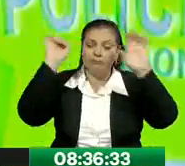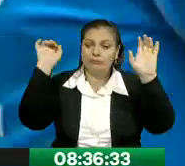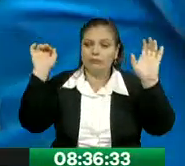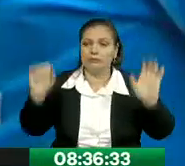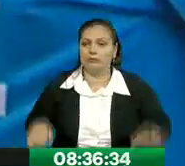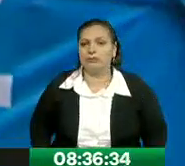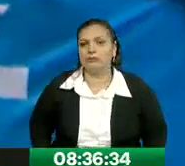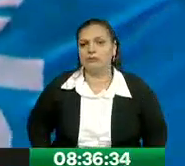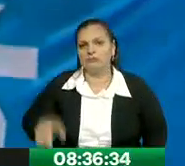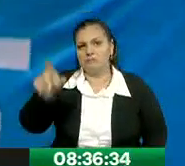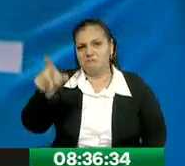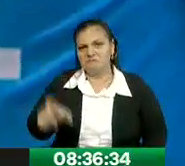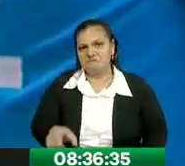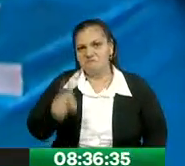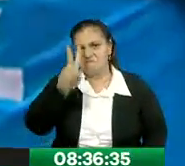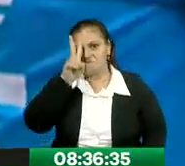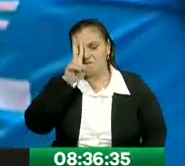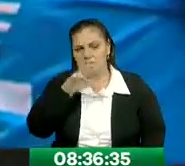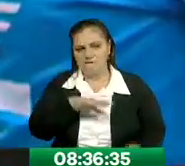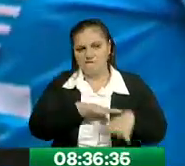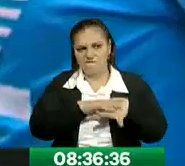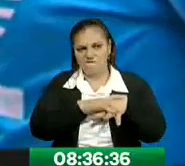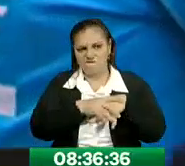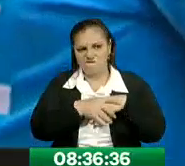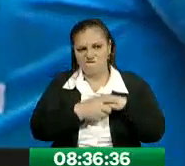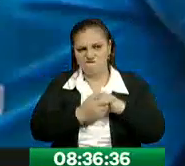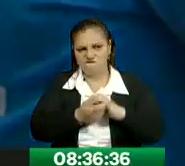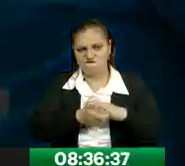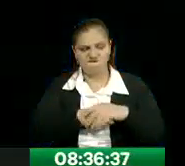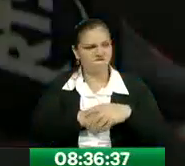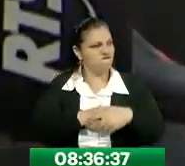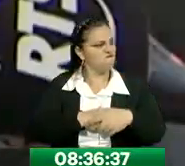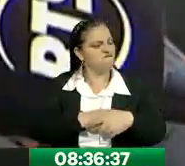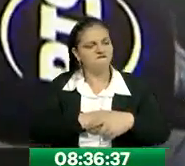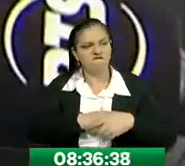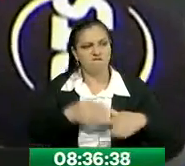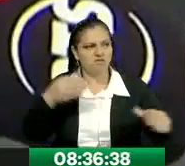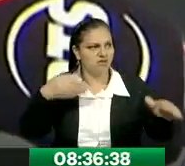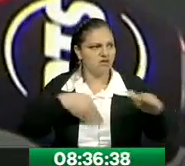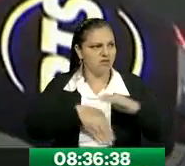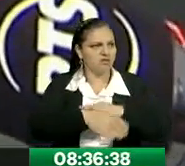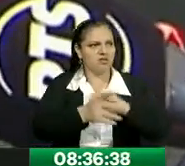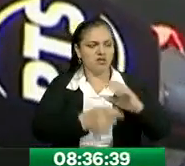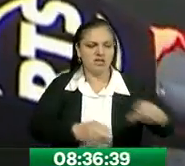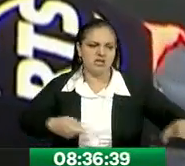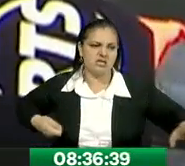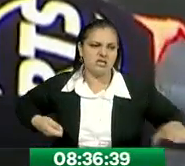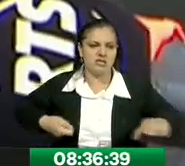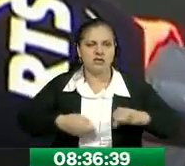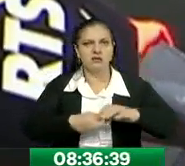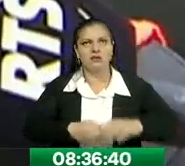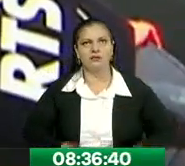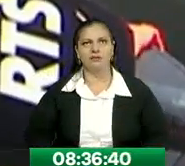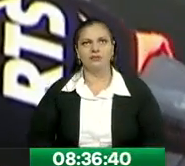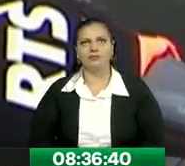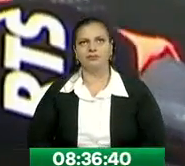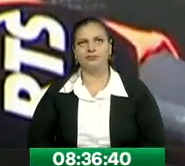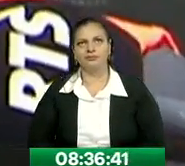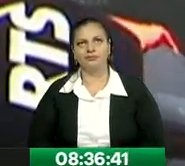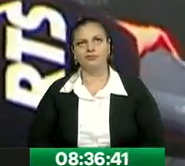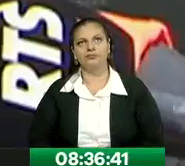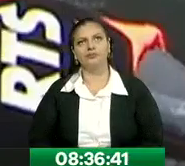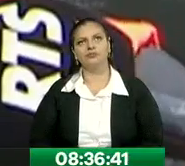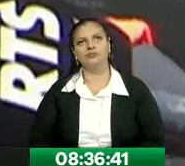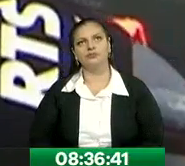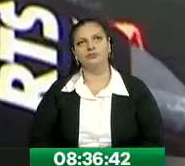vecinos, quienes aseguran que lo vieron a primeras horas de la mañana. Él sale 7:30, sale de la mañana todos los días